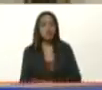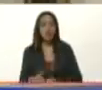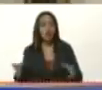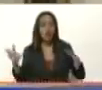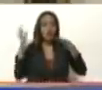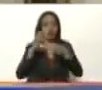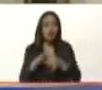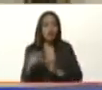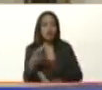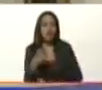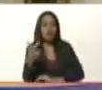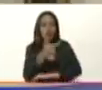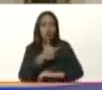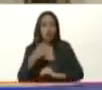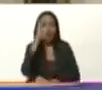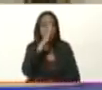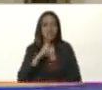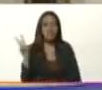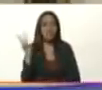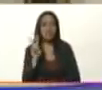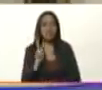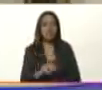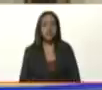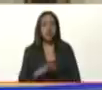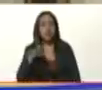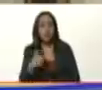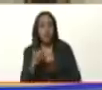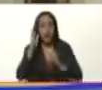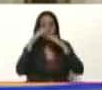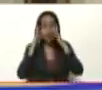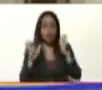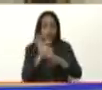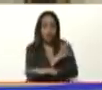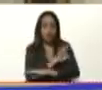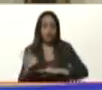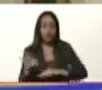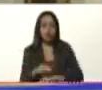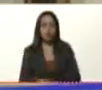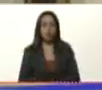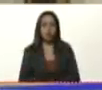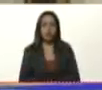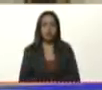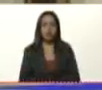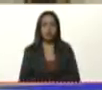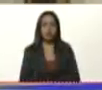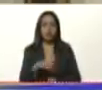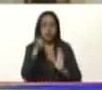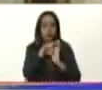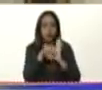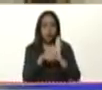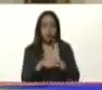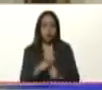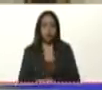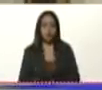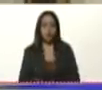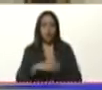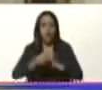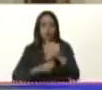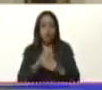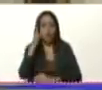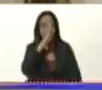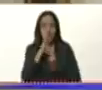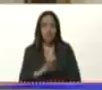entre ambos gobiernos de Brasil y Venezuela para atender la situación fronteriza. Medidas que se están tomando en